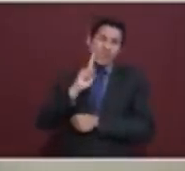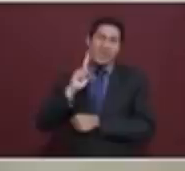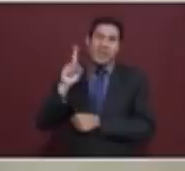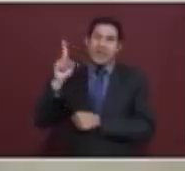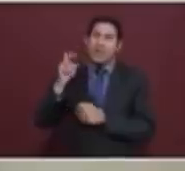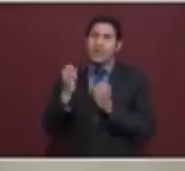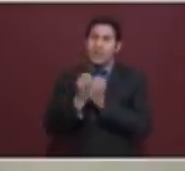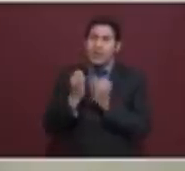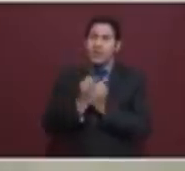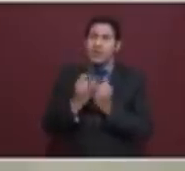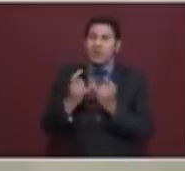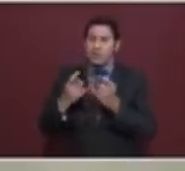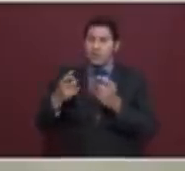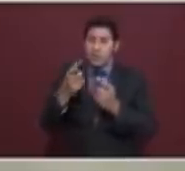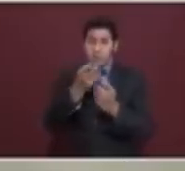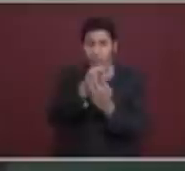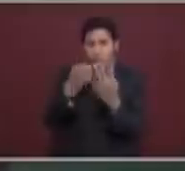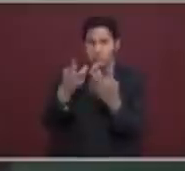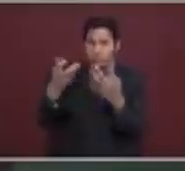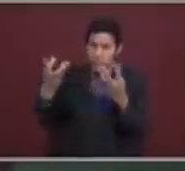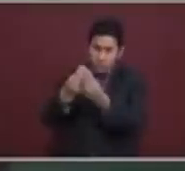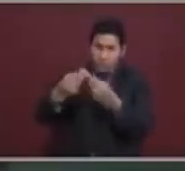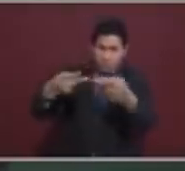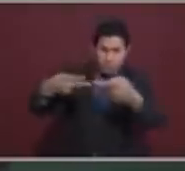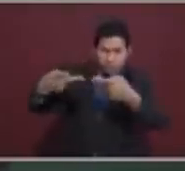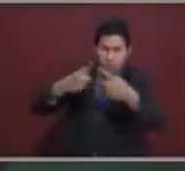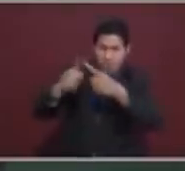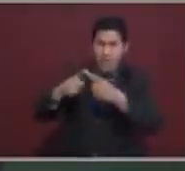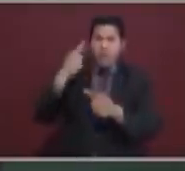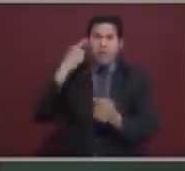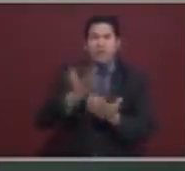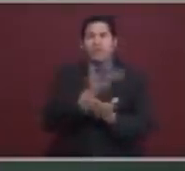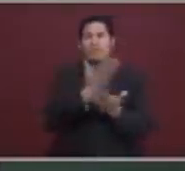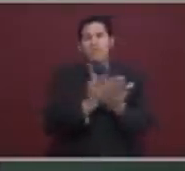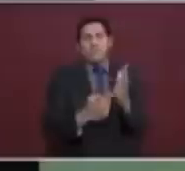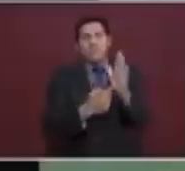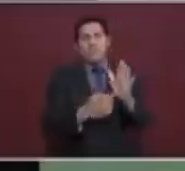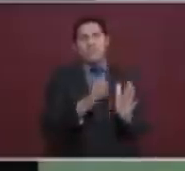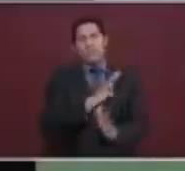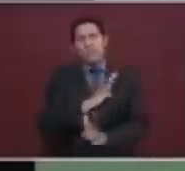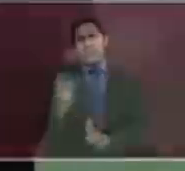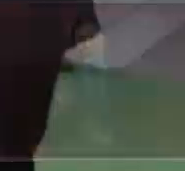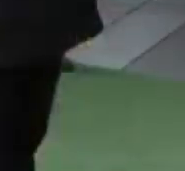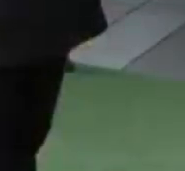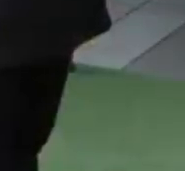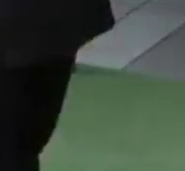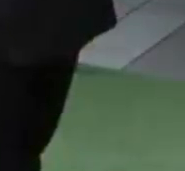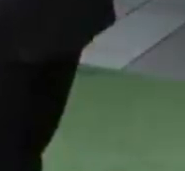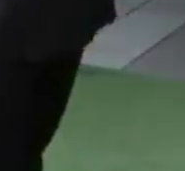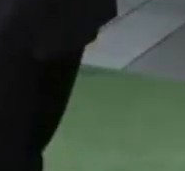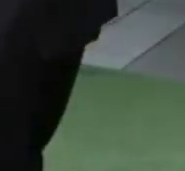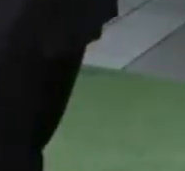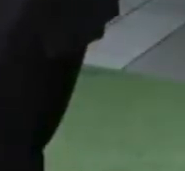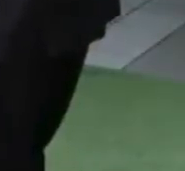elaboren un plan y se pueda presentar eso es lo que puedo conocer